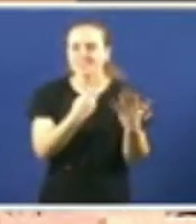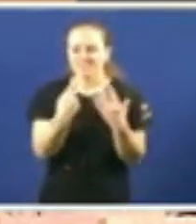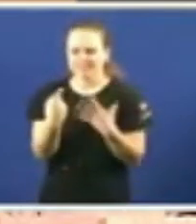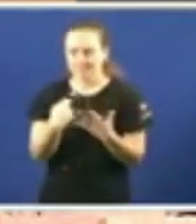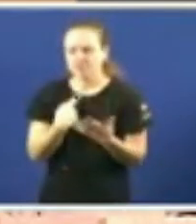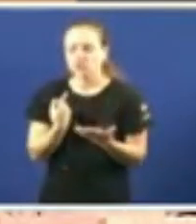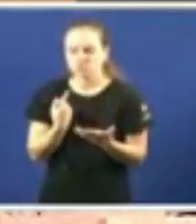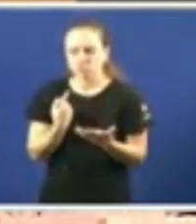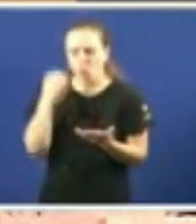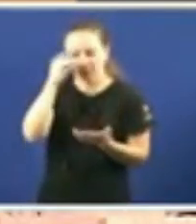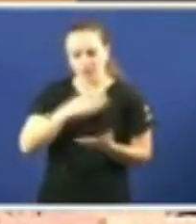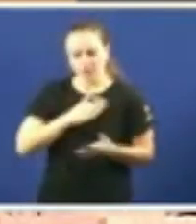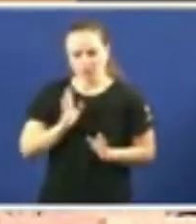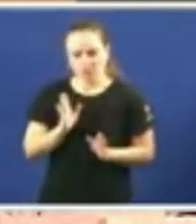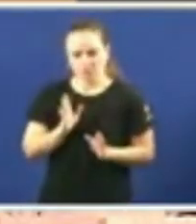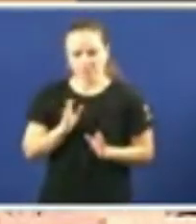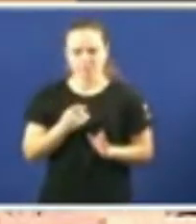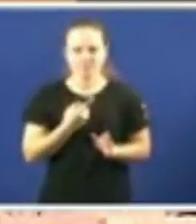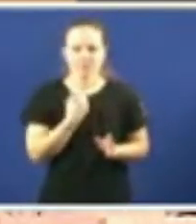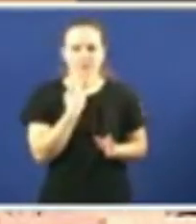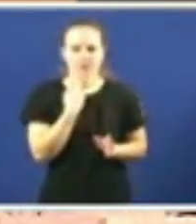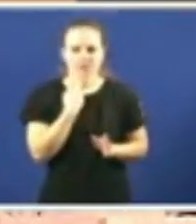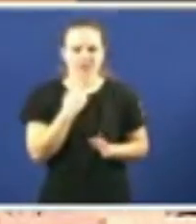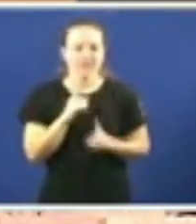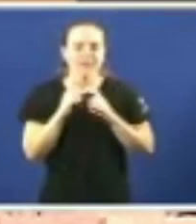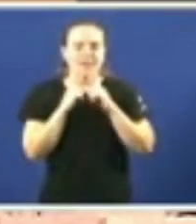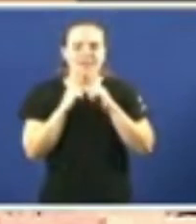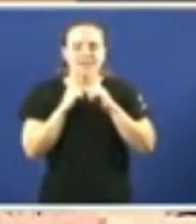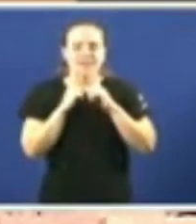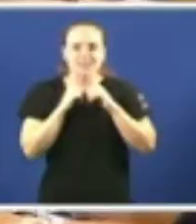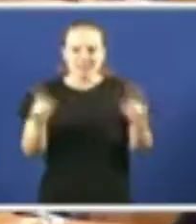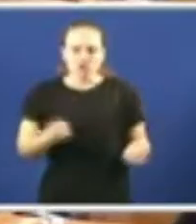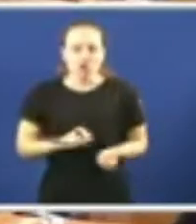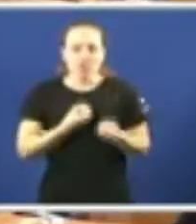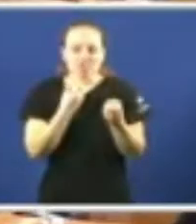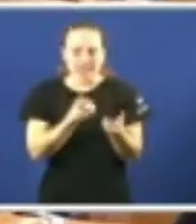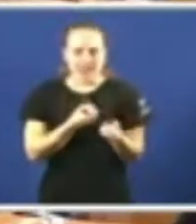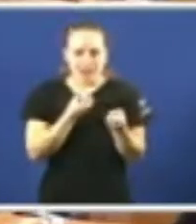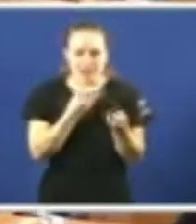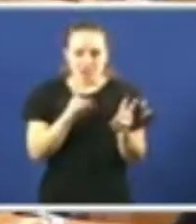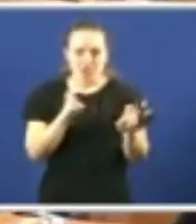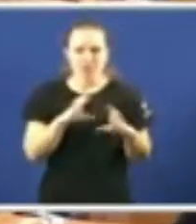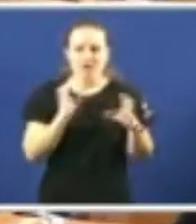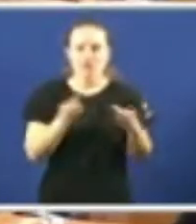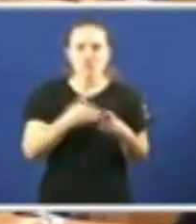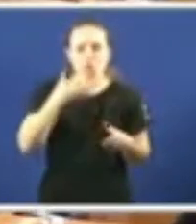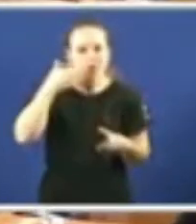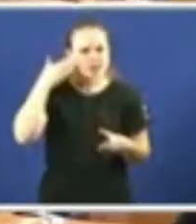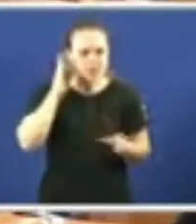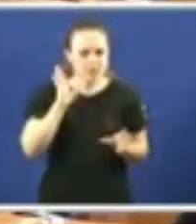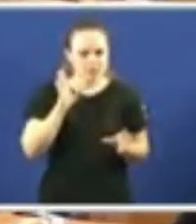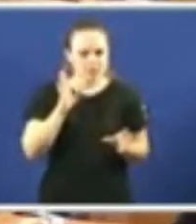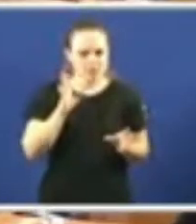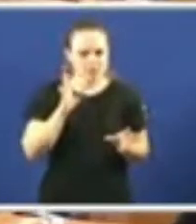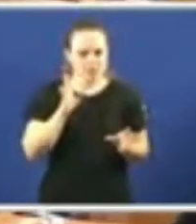presidencia. Cuando se vertan declaraciones que tienen que ver con la dignidad de donoso grupo, ¿cuál fue esa? Entonces,